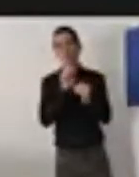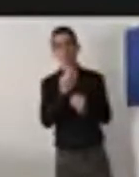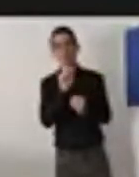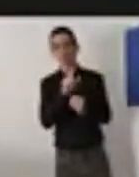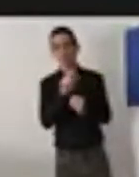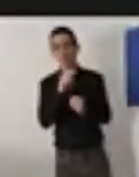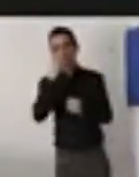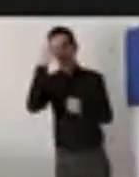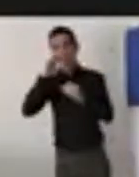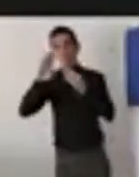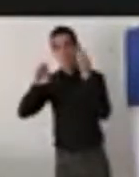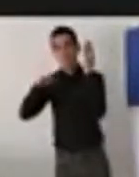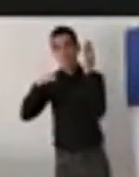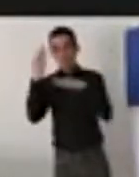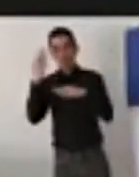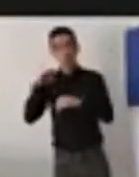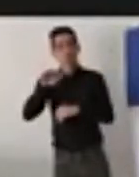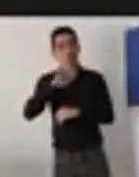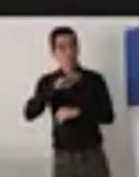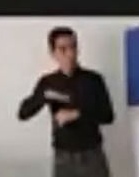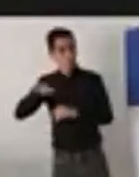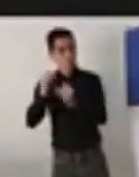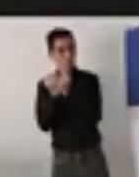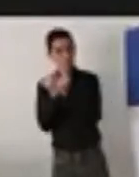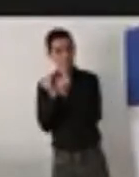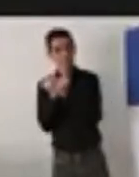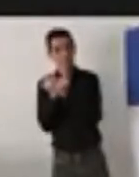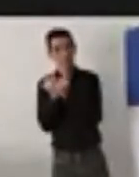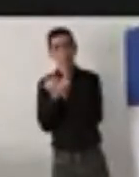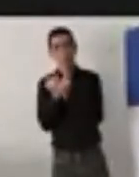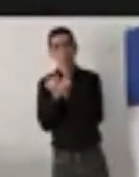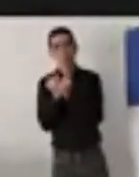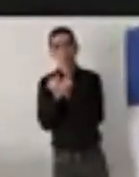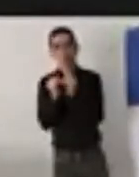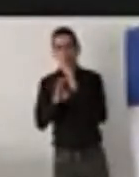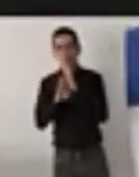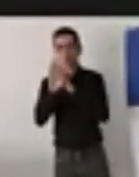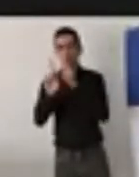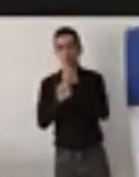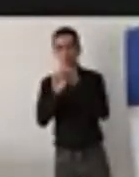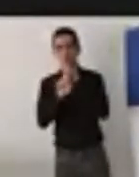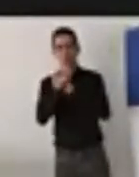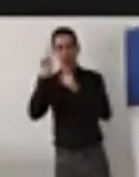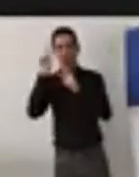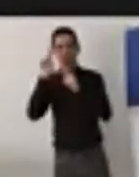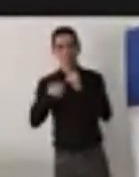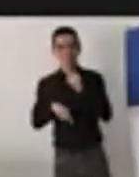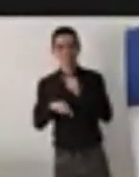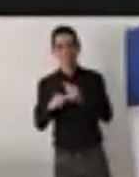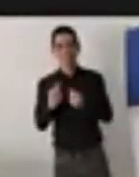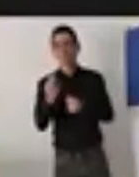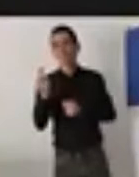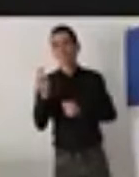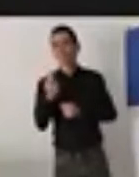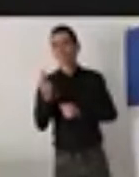van a avanzar en solucionar los problemas que el siglo XXI demanda, empezando por la propia supervivencia de la especie humana en lo que tiene que ver con el